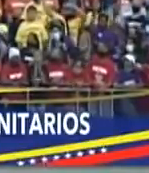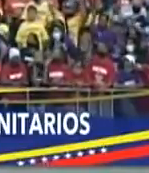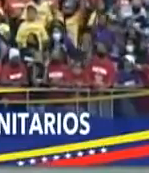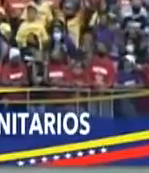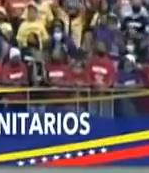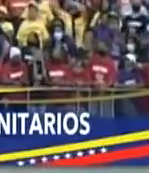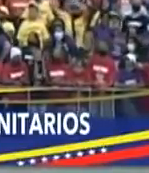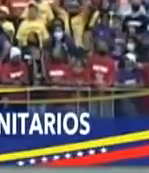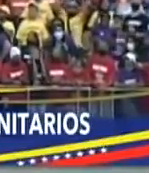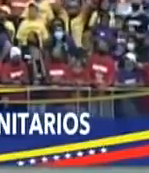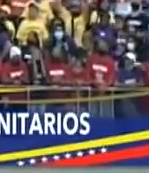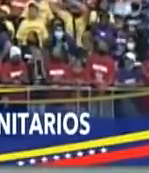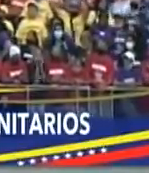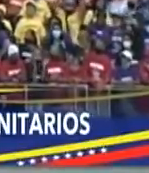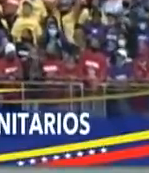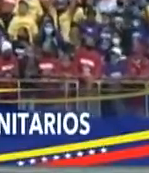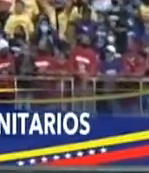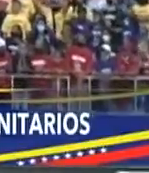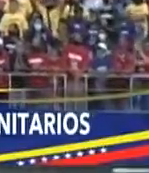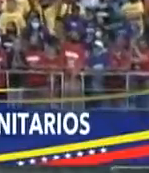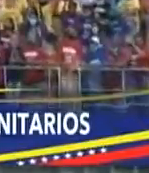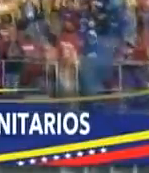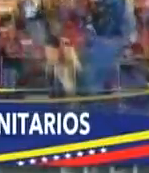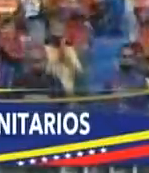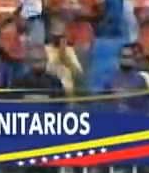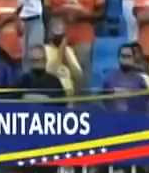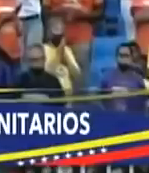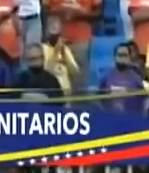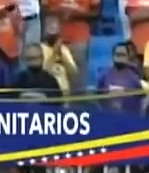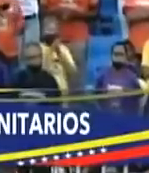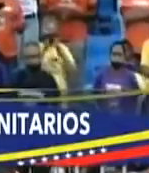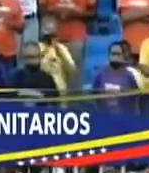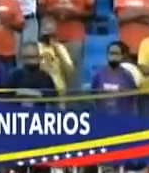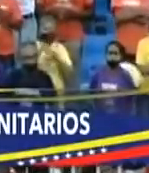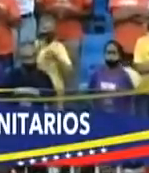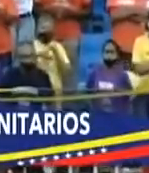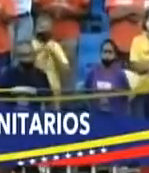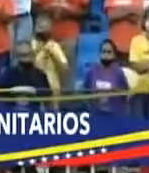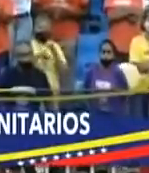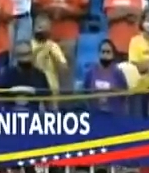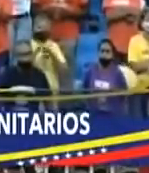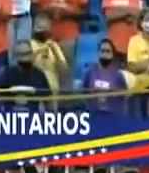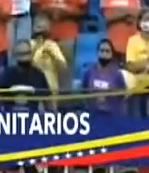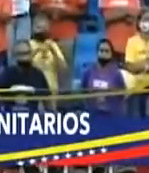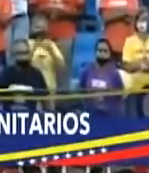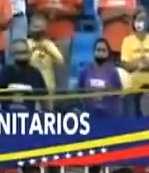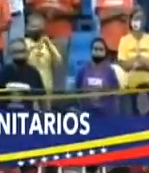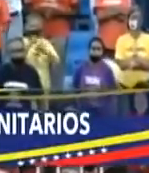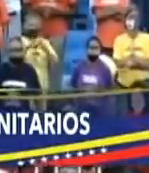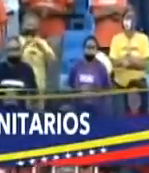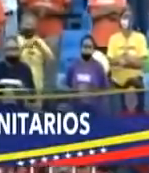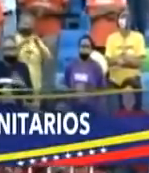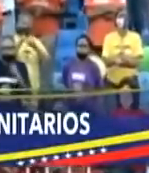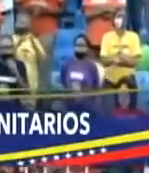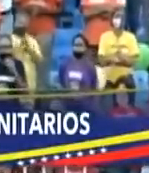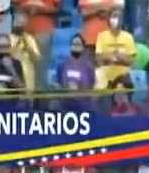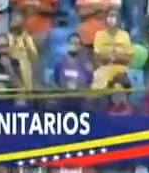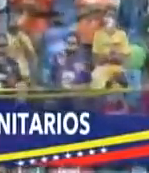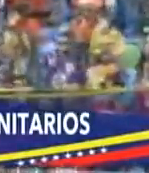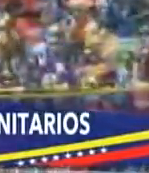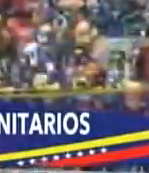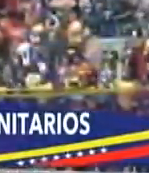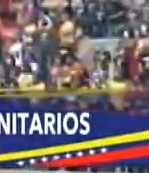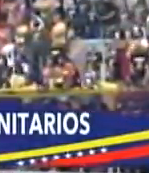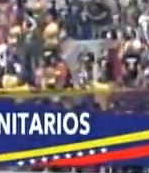las ilegales sanciones de la Casa Blanca contra todo el pueblo de Venezuela. Y este es un modelo inédito